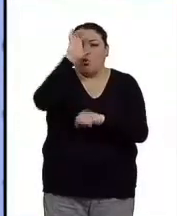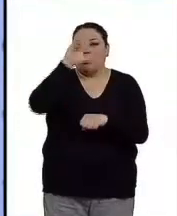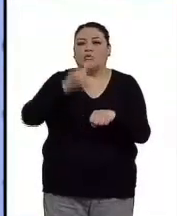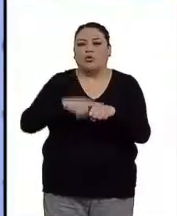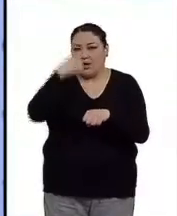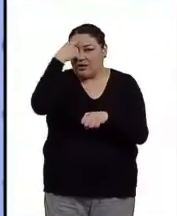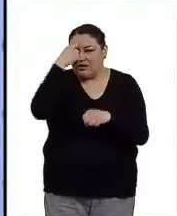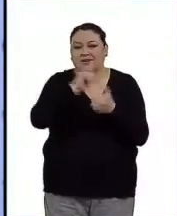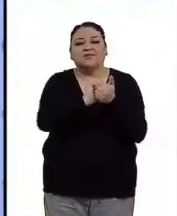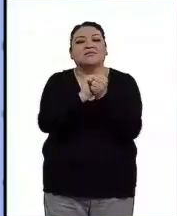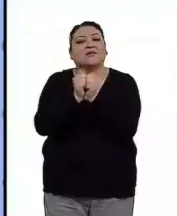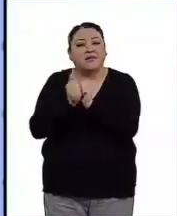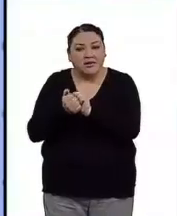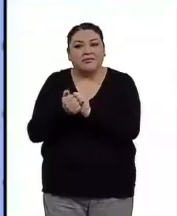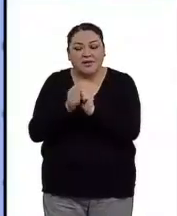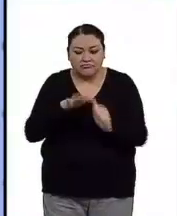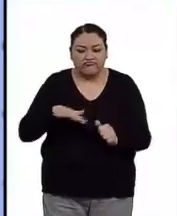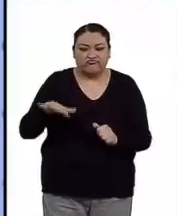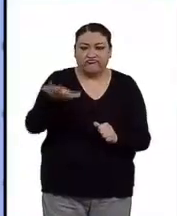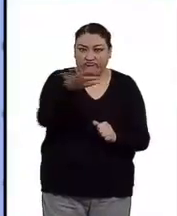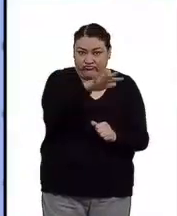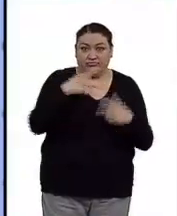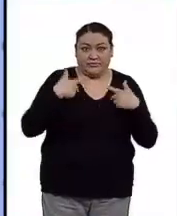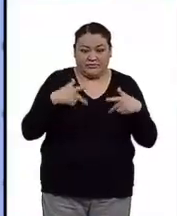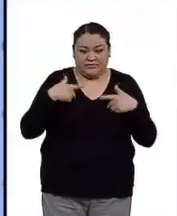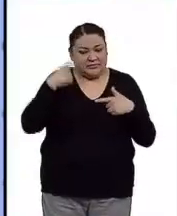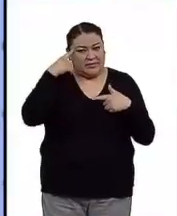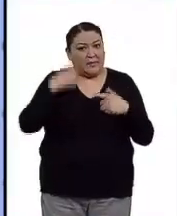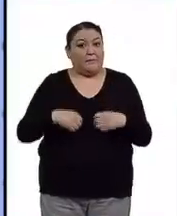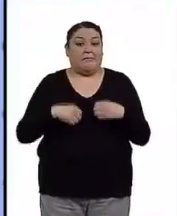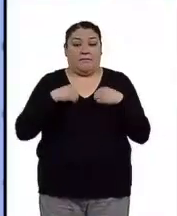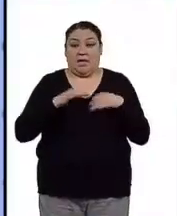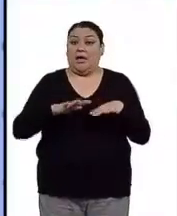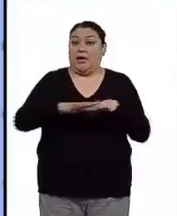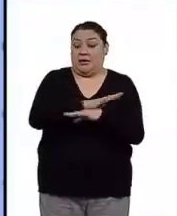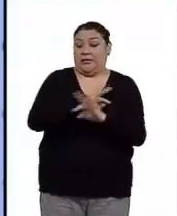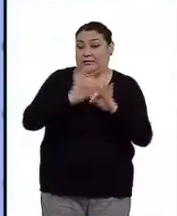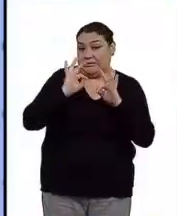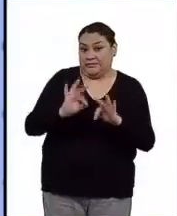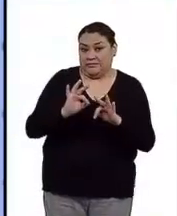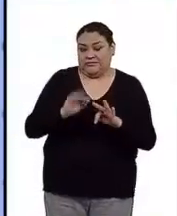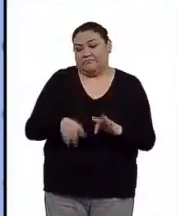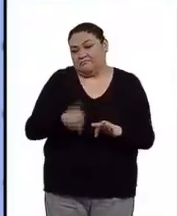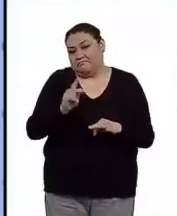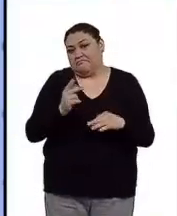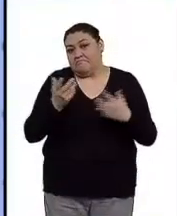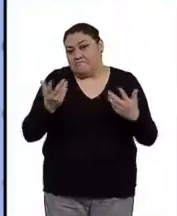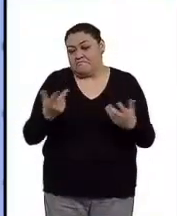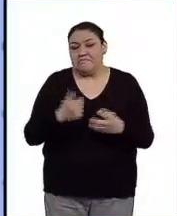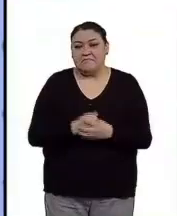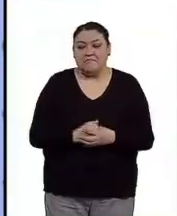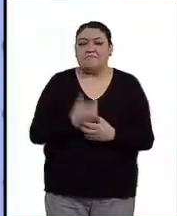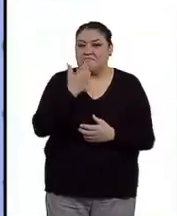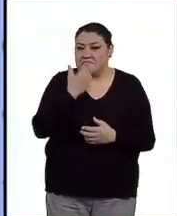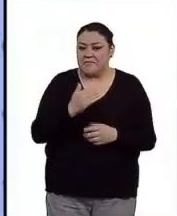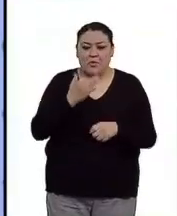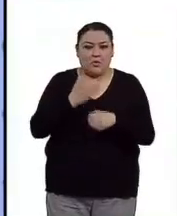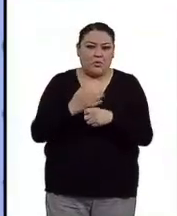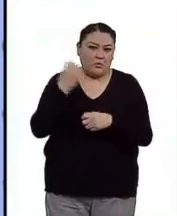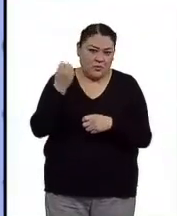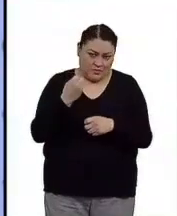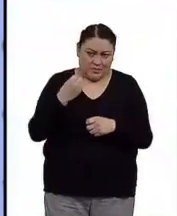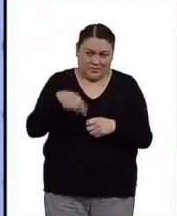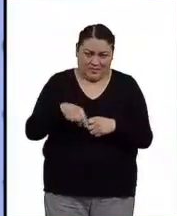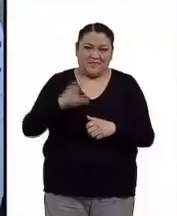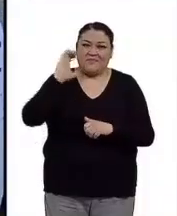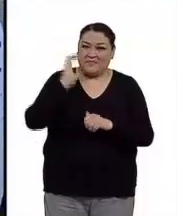ver que sí la realidad se modifica, ¿no? Pero bueno, ya damos por terminado este